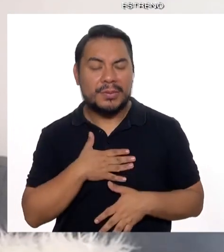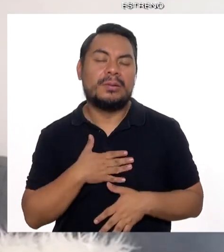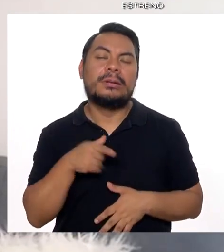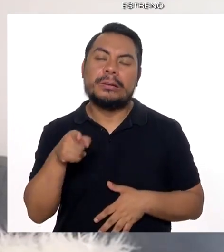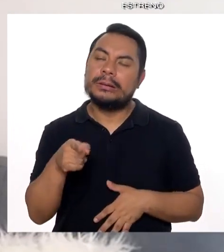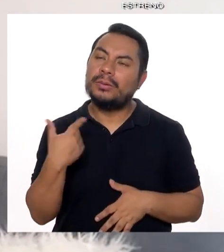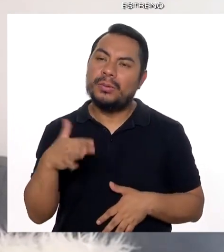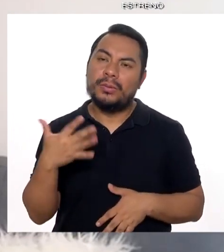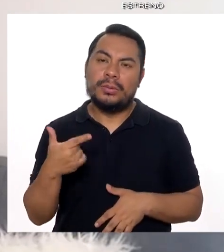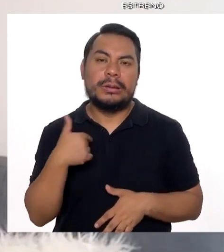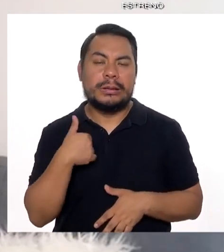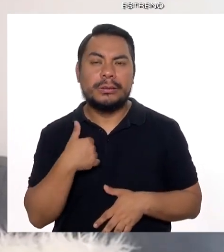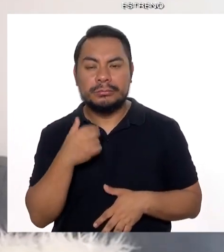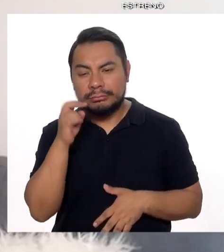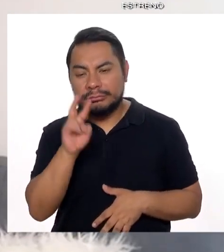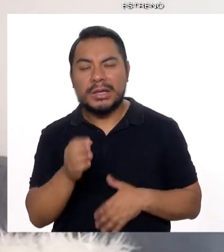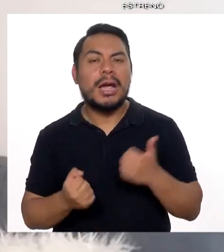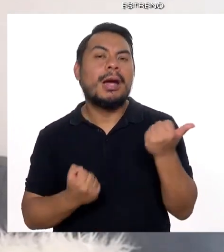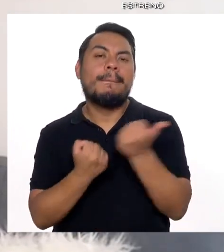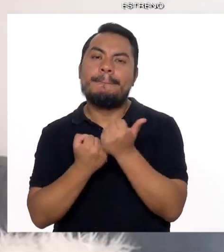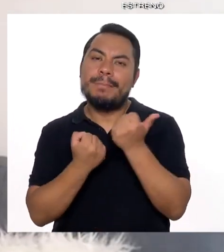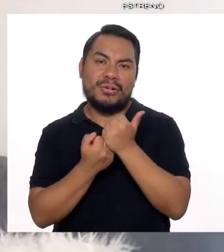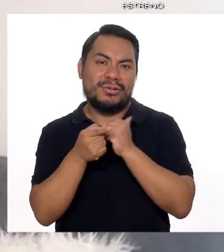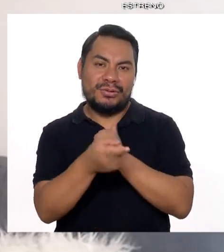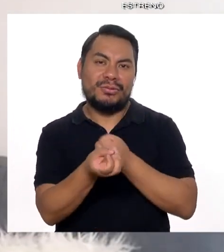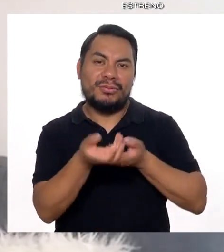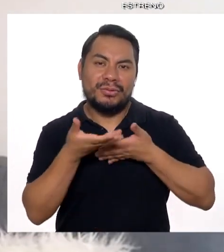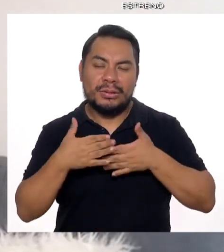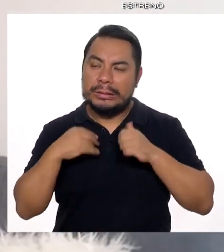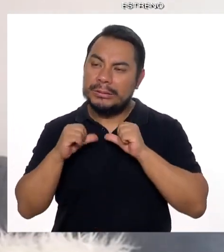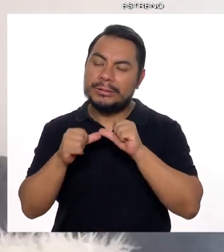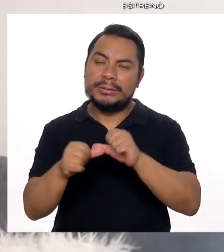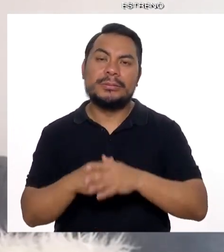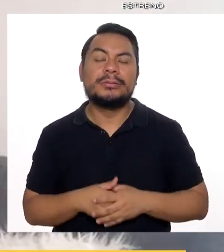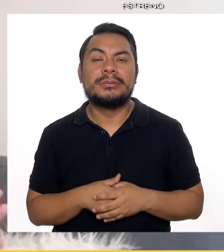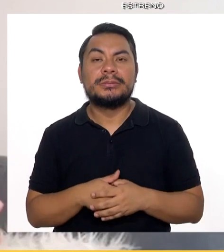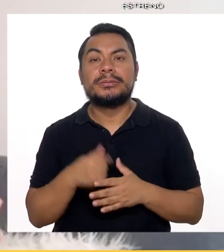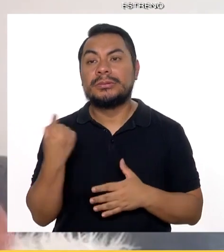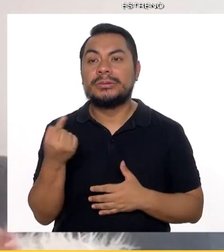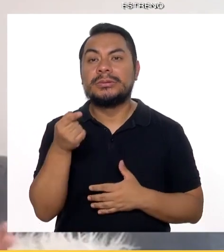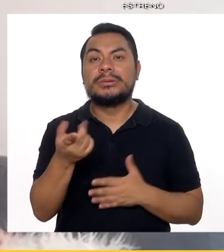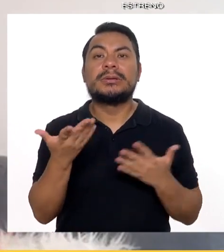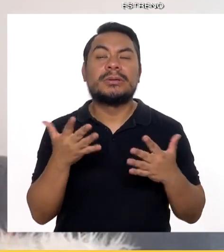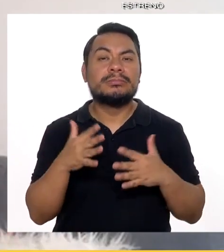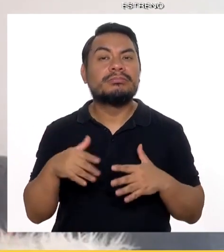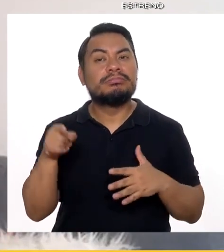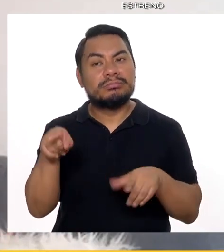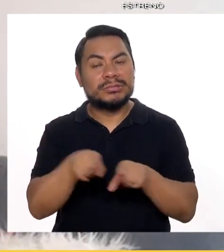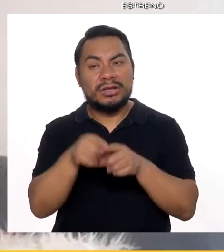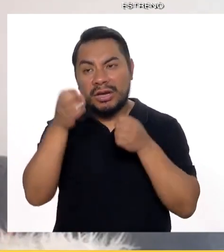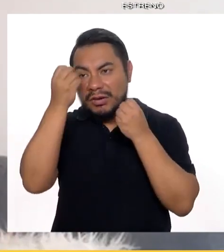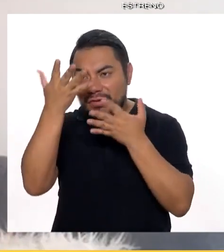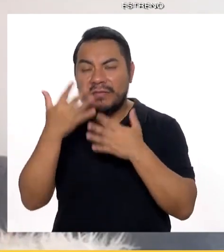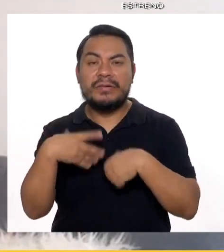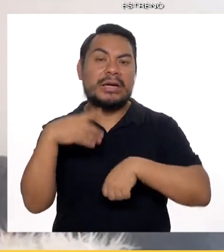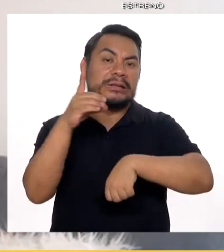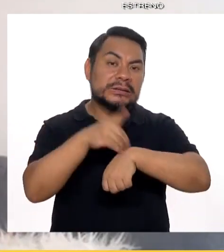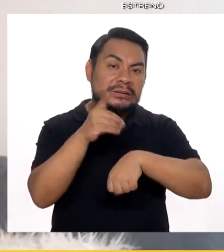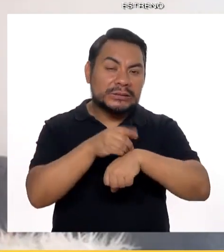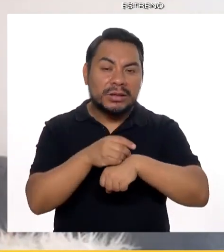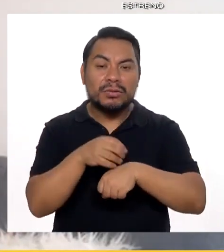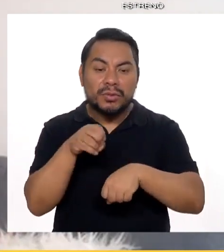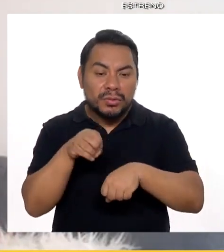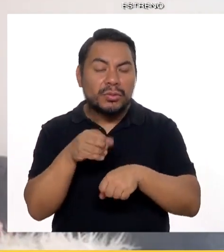sido apoyo incondicional, no solamente en el ámbito de datos